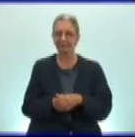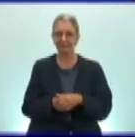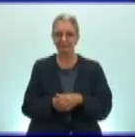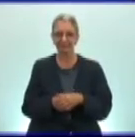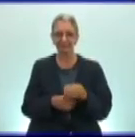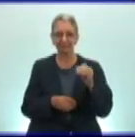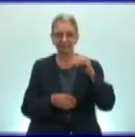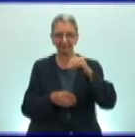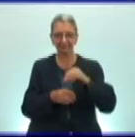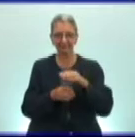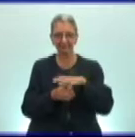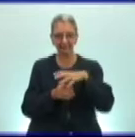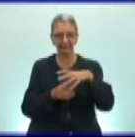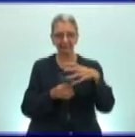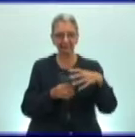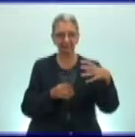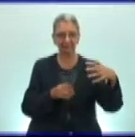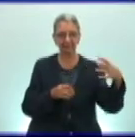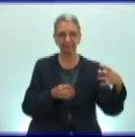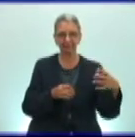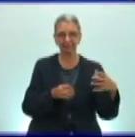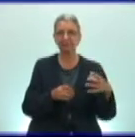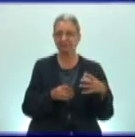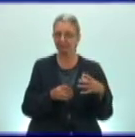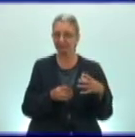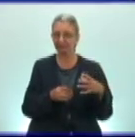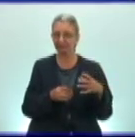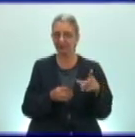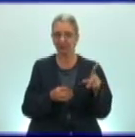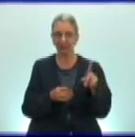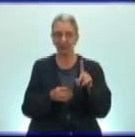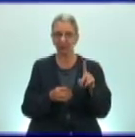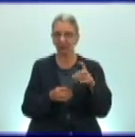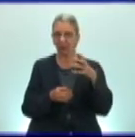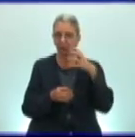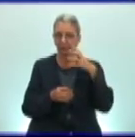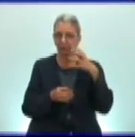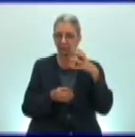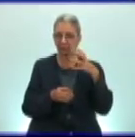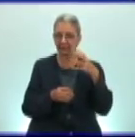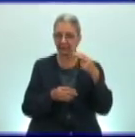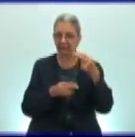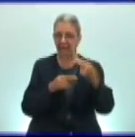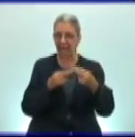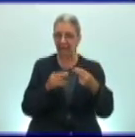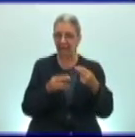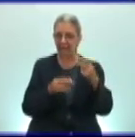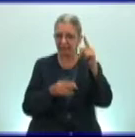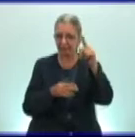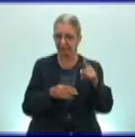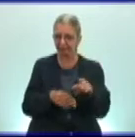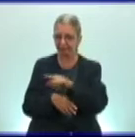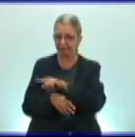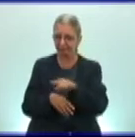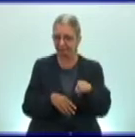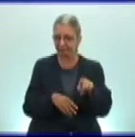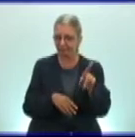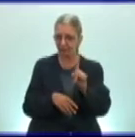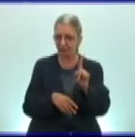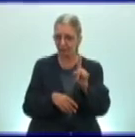su distribución electrónica. Recuerden que no es importante que ustedes sepan hacer los diagramas de distribución electrónica,